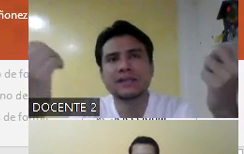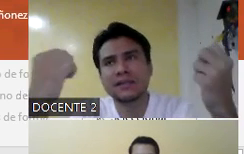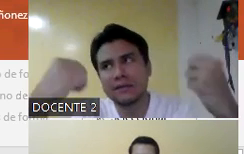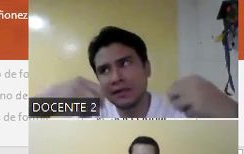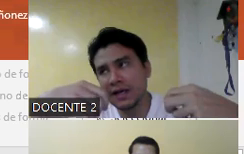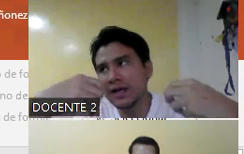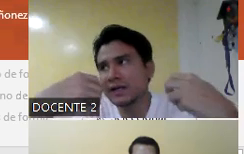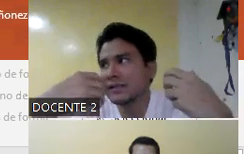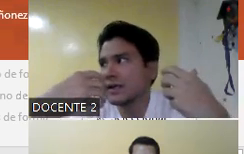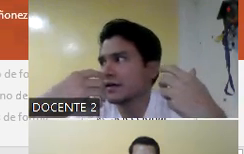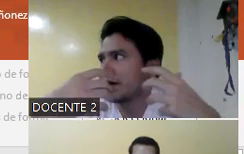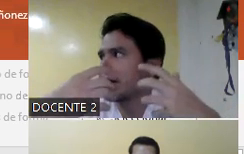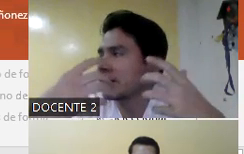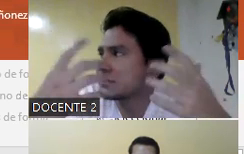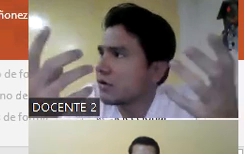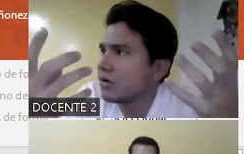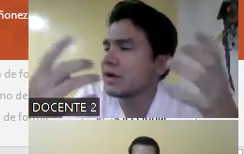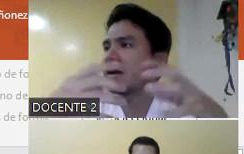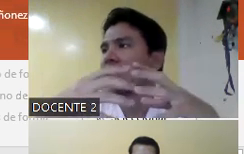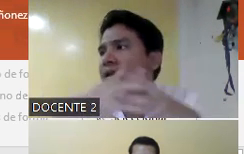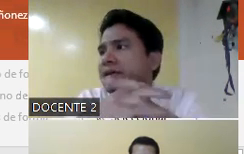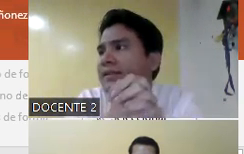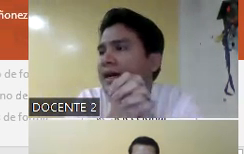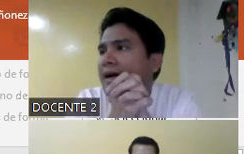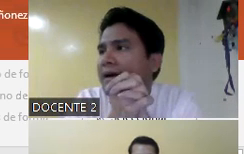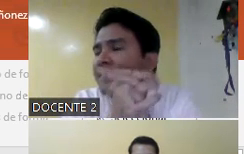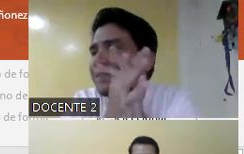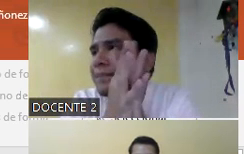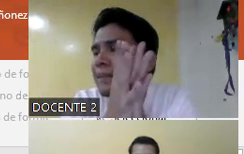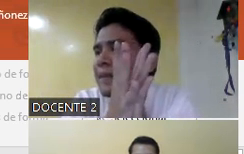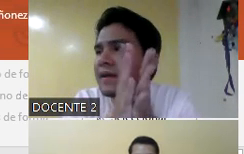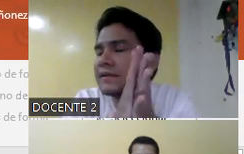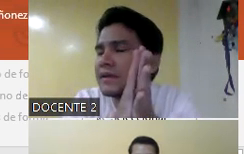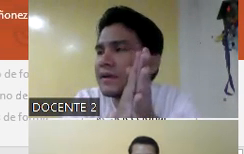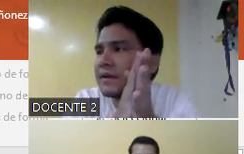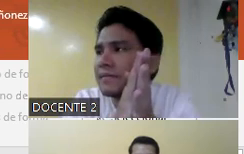esa excitabilidad, esa relajación, esa